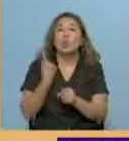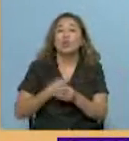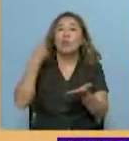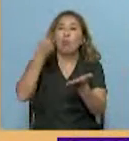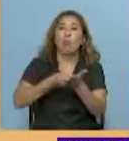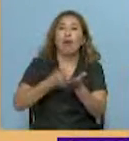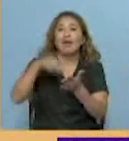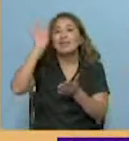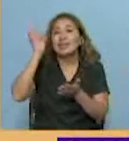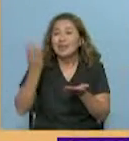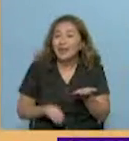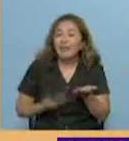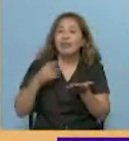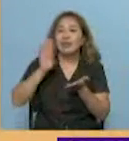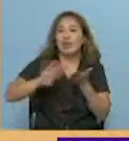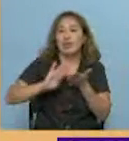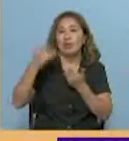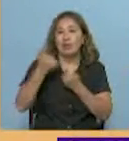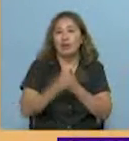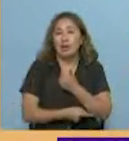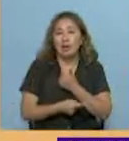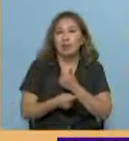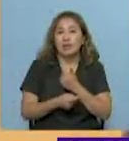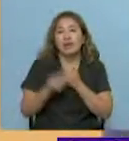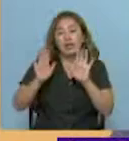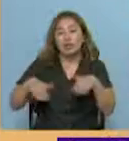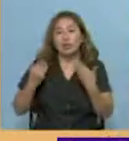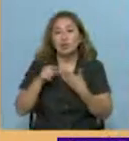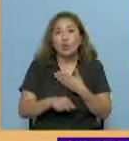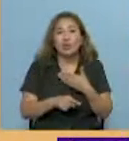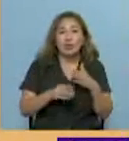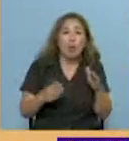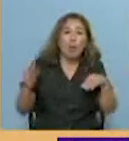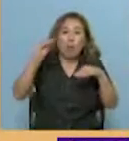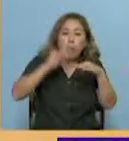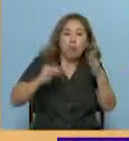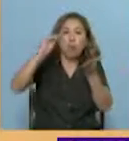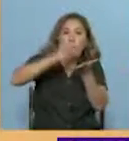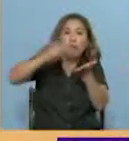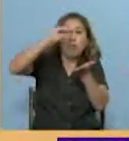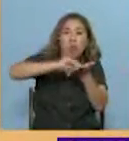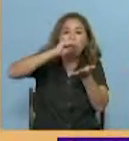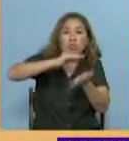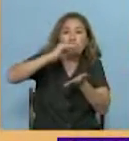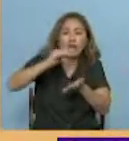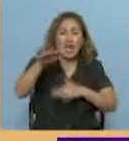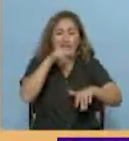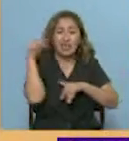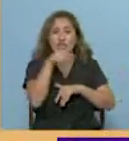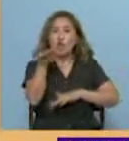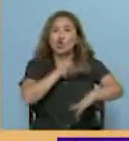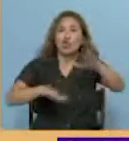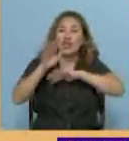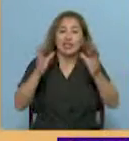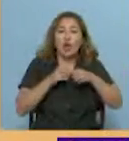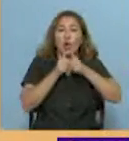los términos económicos lo cual estamos teniendo entonces es un cúmulo de circunstancias que debe ser planificado debemos salir todos juntos